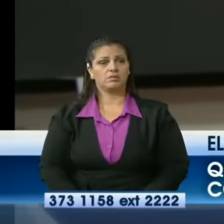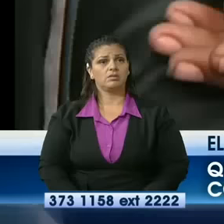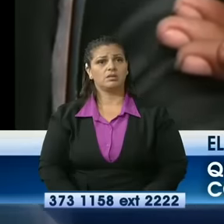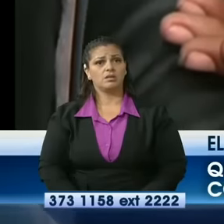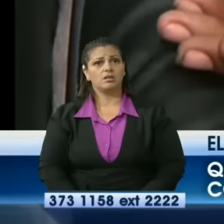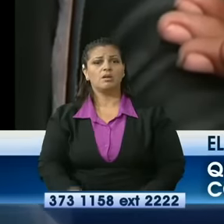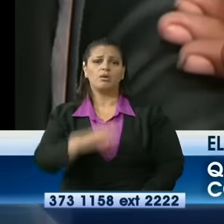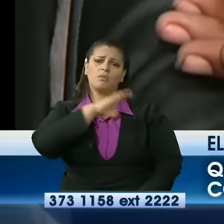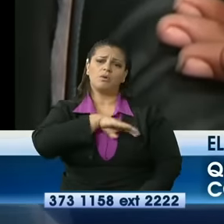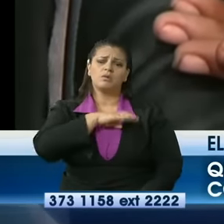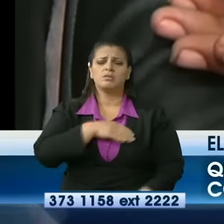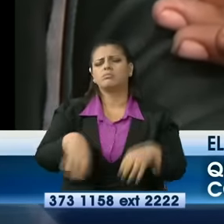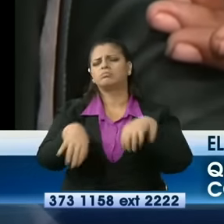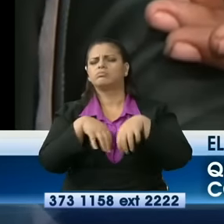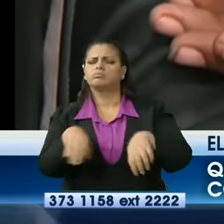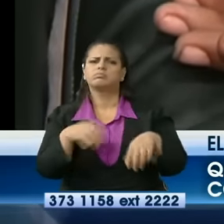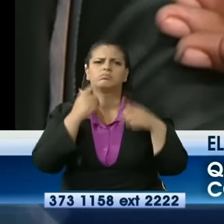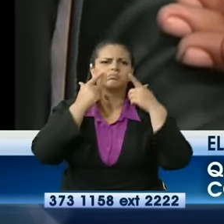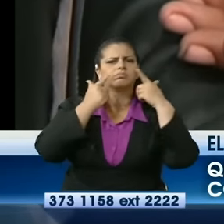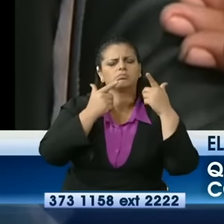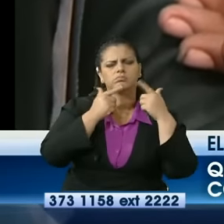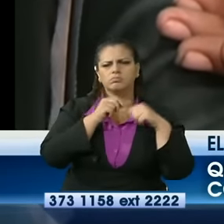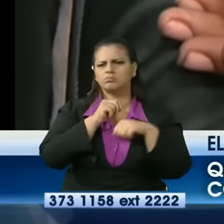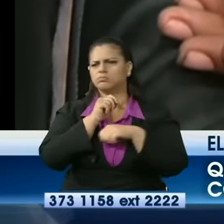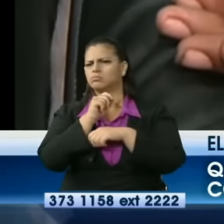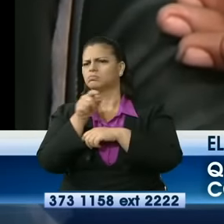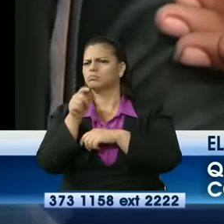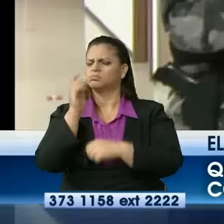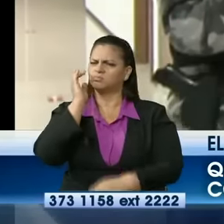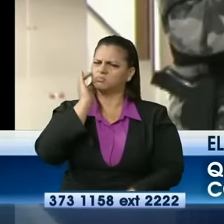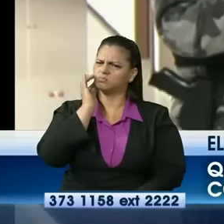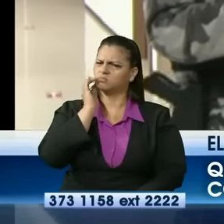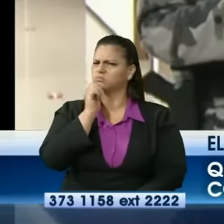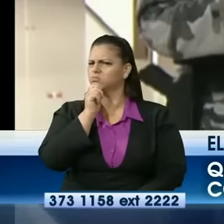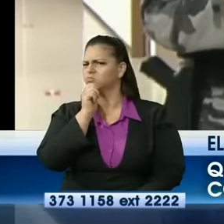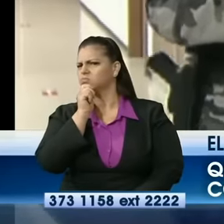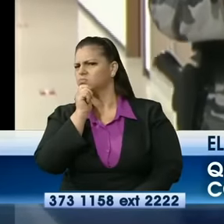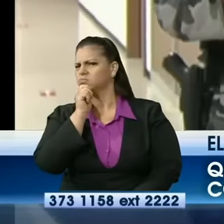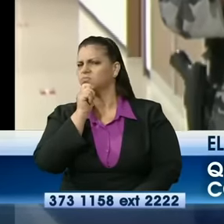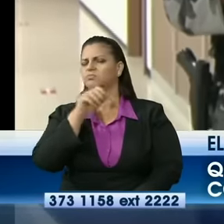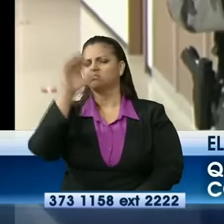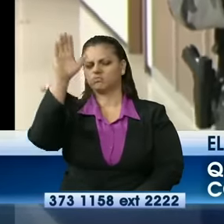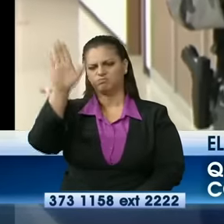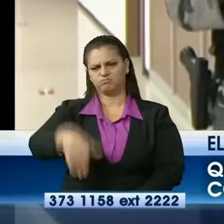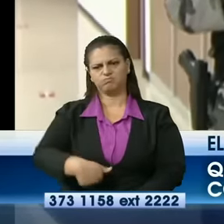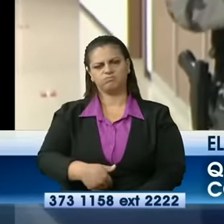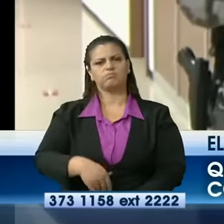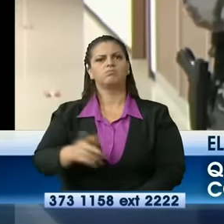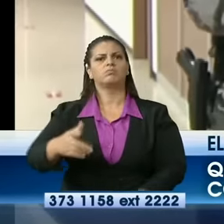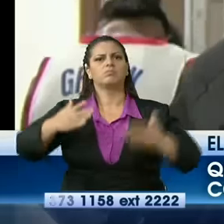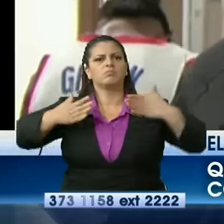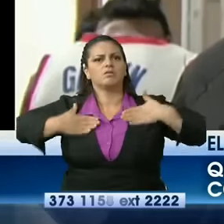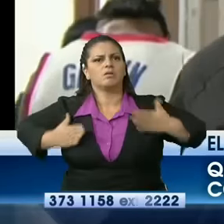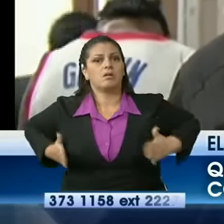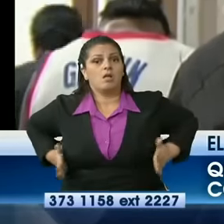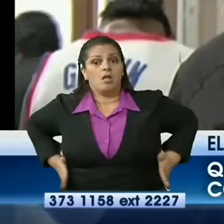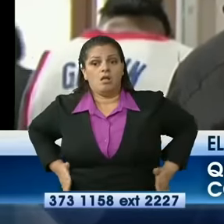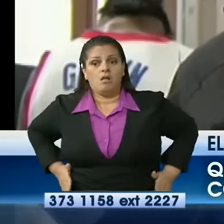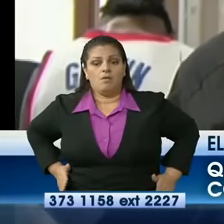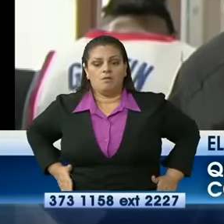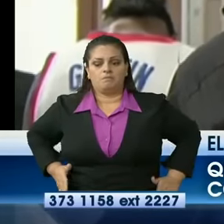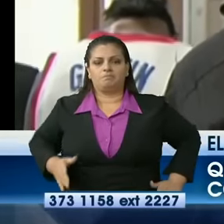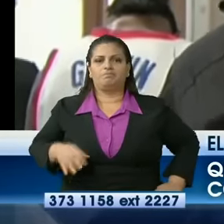del Orden, se acercó al lugar. Es así donde realiza un operativo a unas personas que se encontraban en actitud sospechosa. El ciudadano es traído